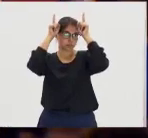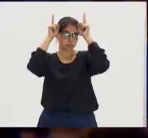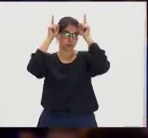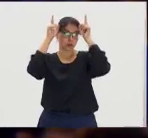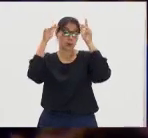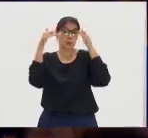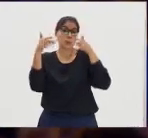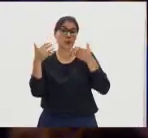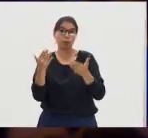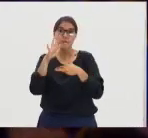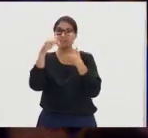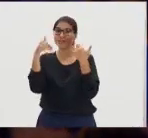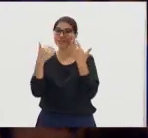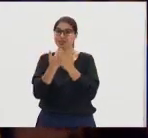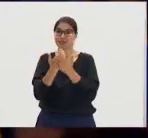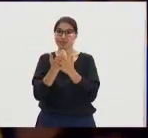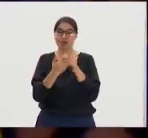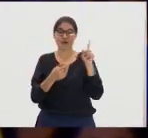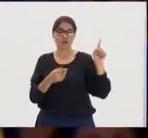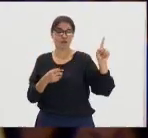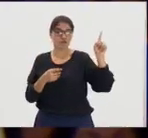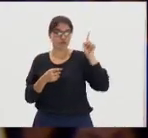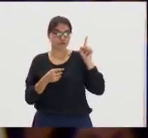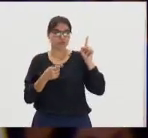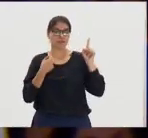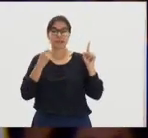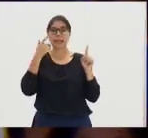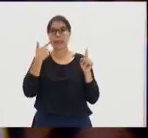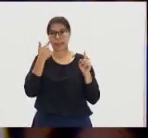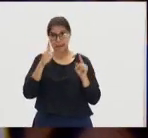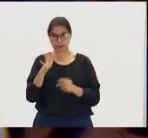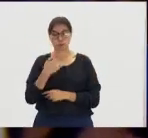Todos andamos un Natanás cerca, ve a su vecino.